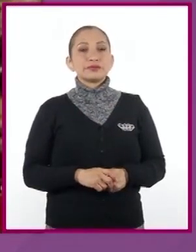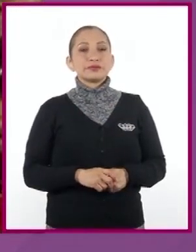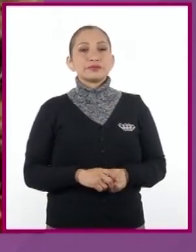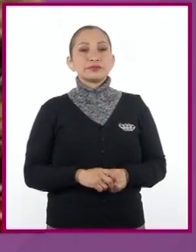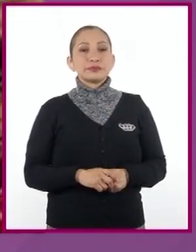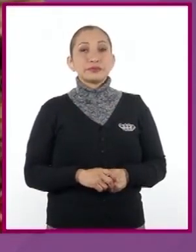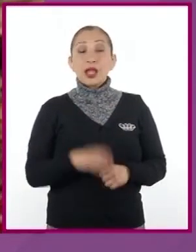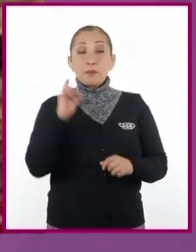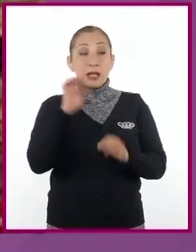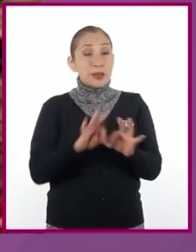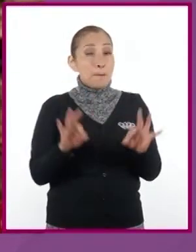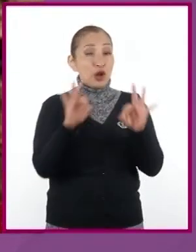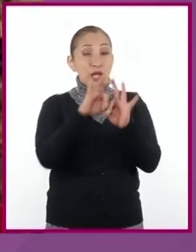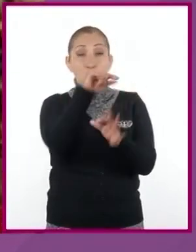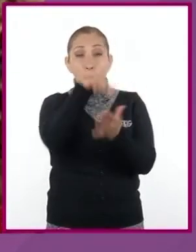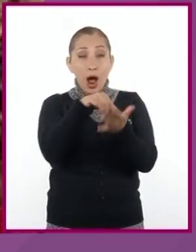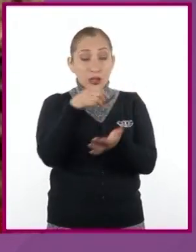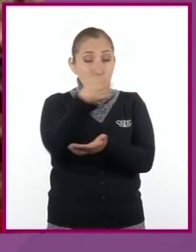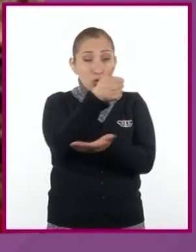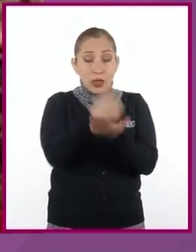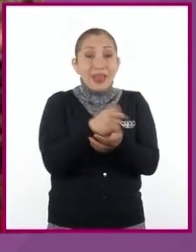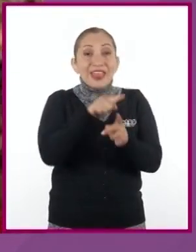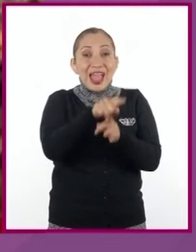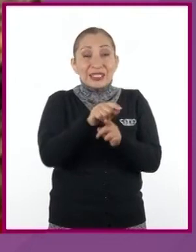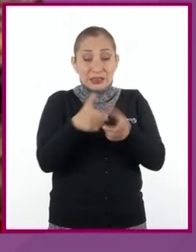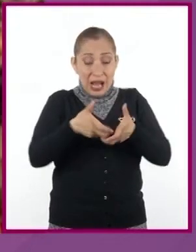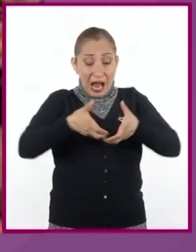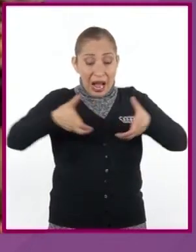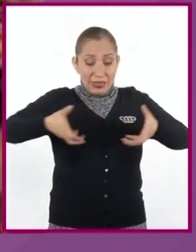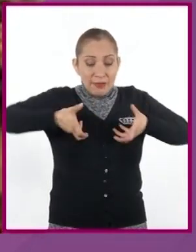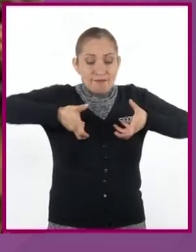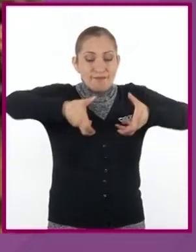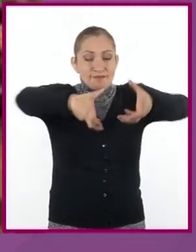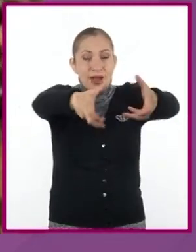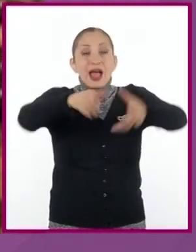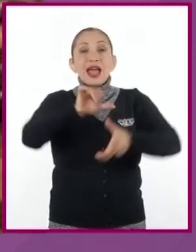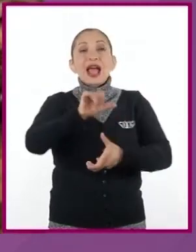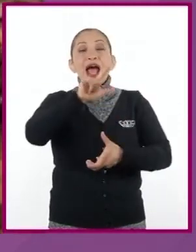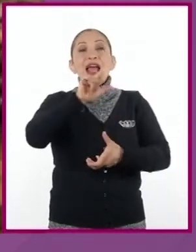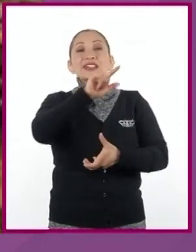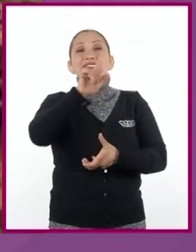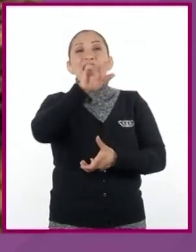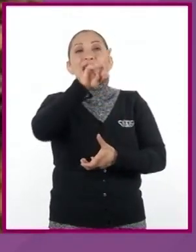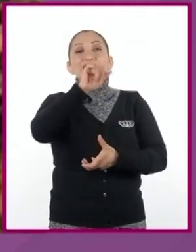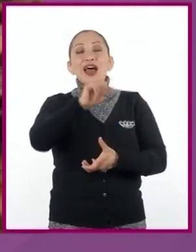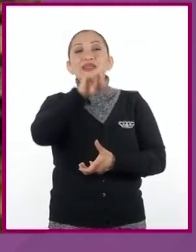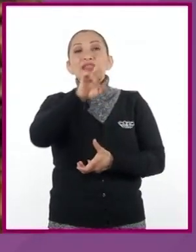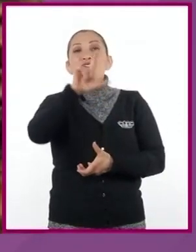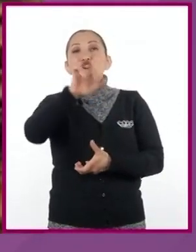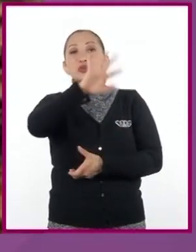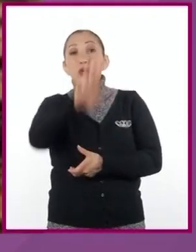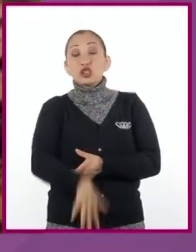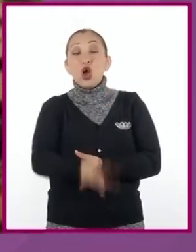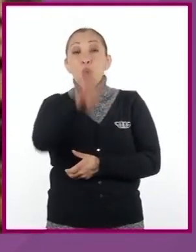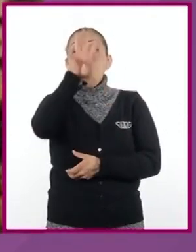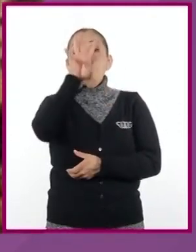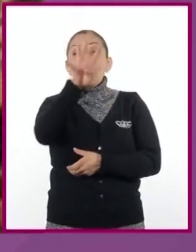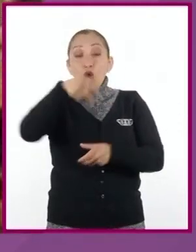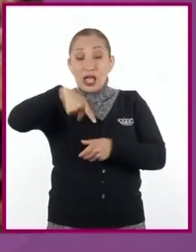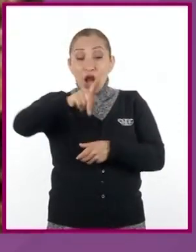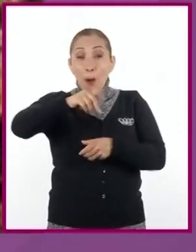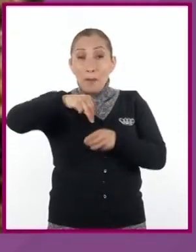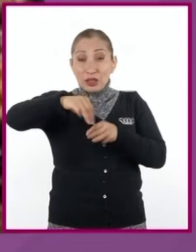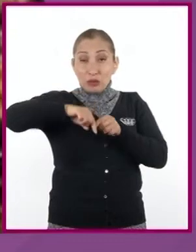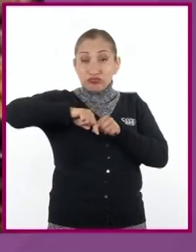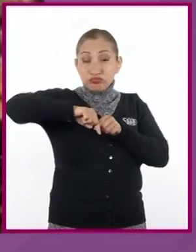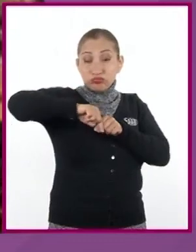El eje principal del trazo urbano es una ancha calle conocida como Calzada de los Muertos, de casi 4 kilómetros de